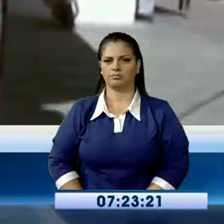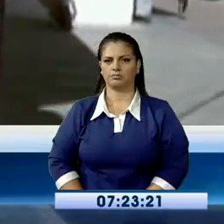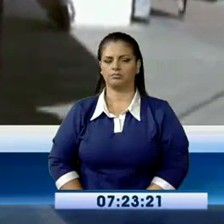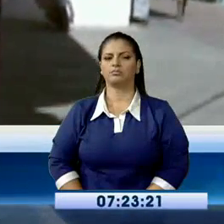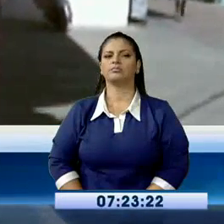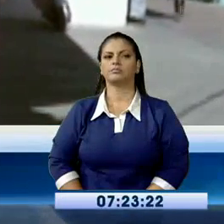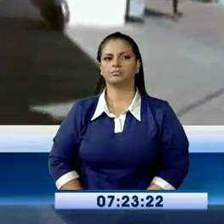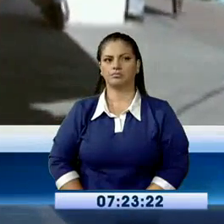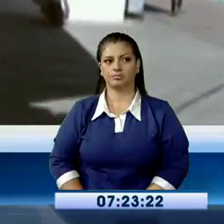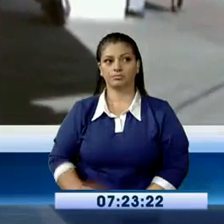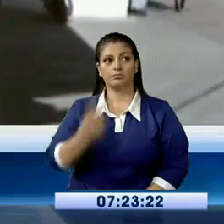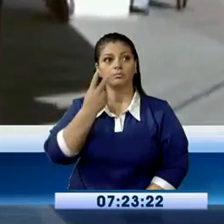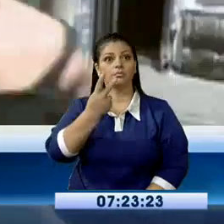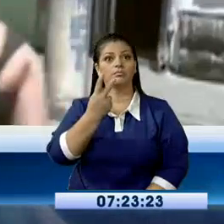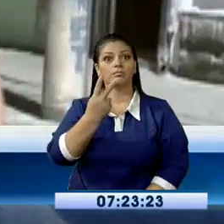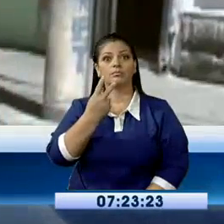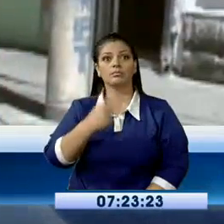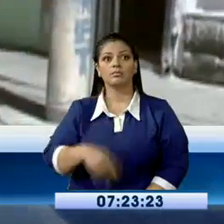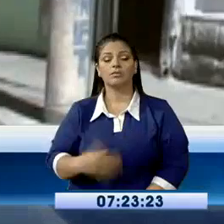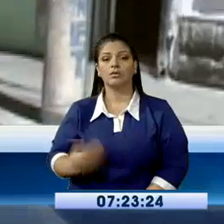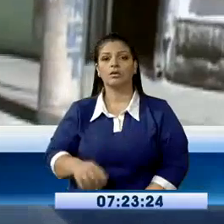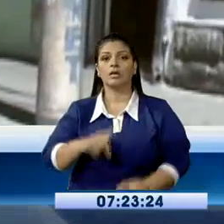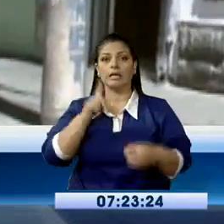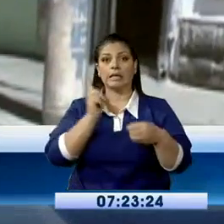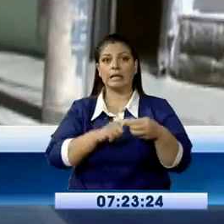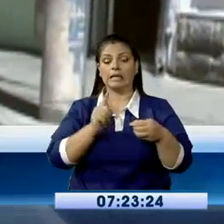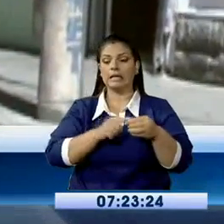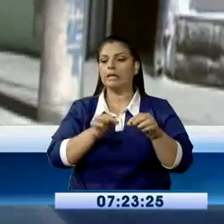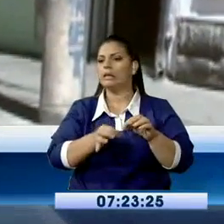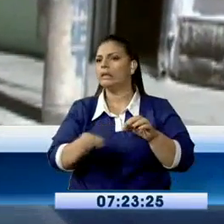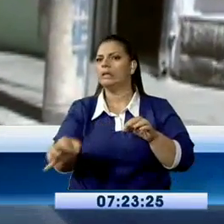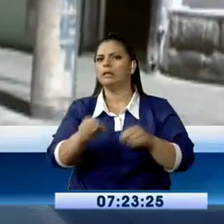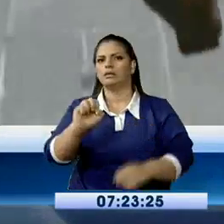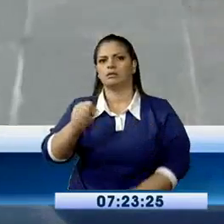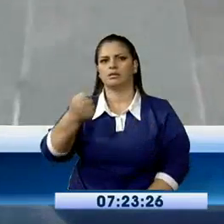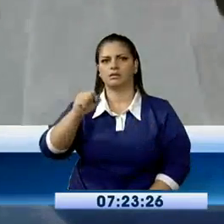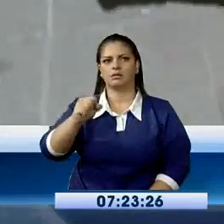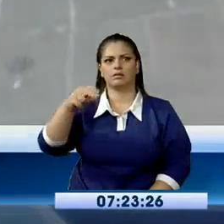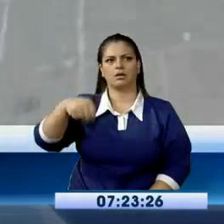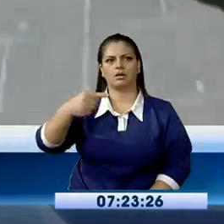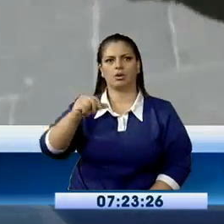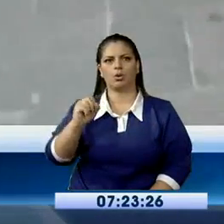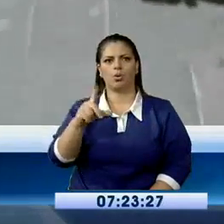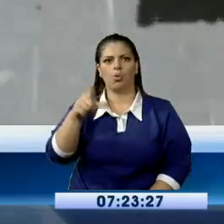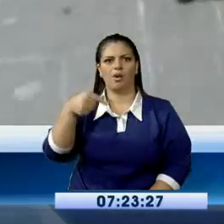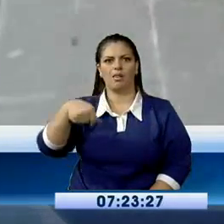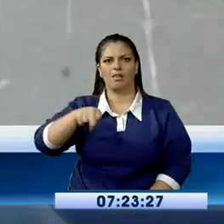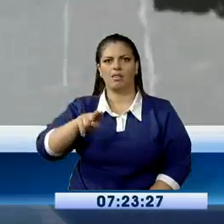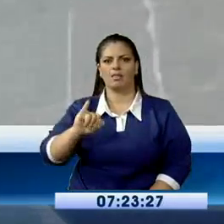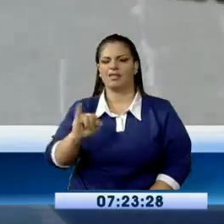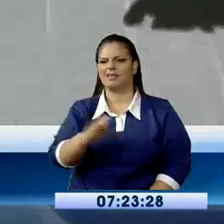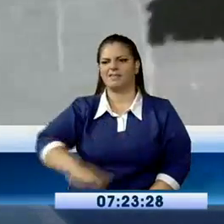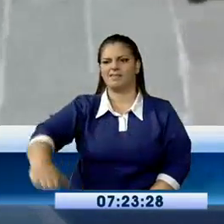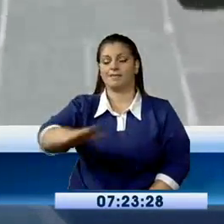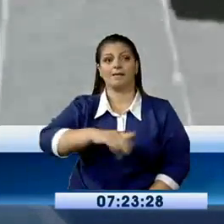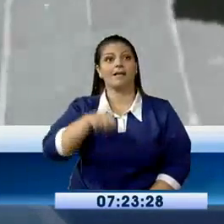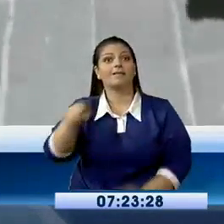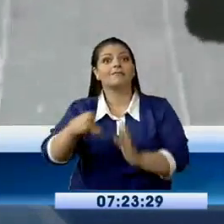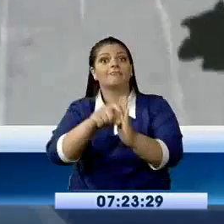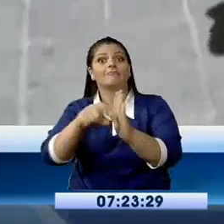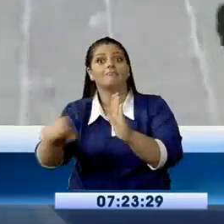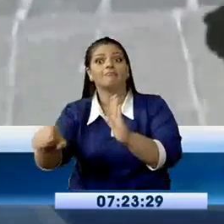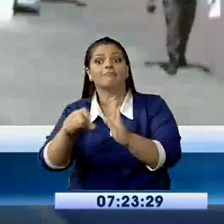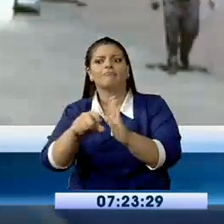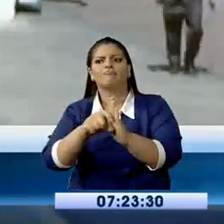esta joyería ubicada a pocos metros del Parque Central de Sangolquí ingresaron tres sujetos que bajo amenazas de muerte sometieron al propietario y a